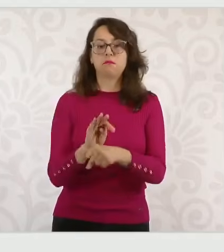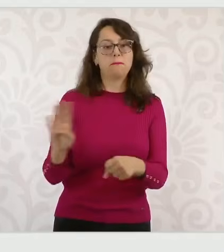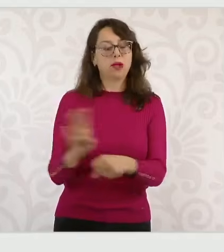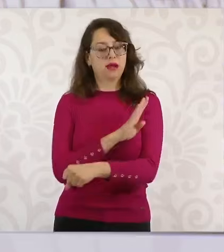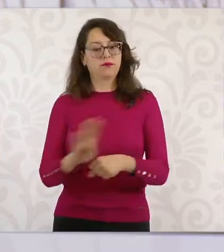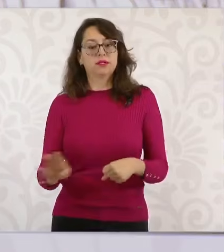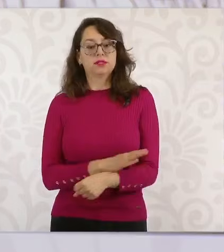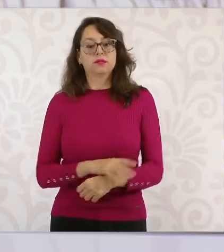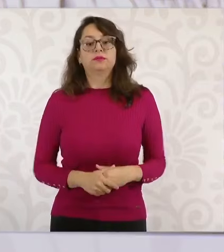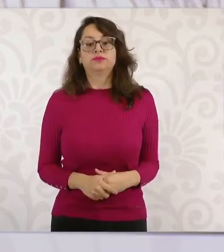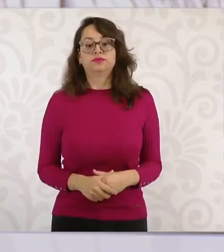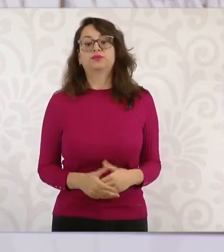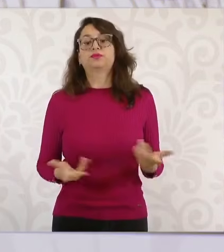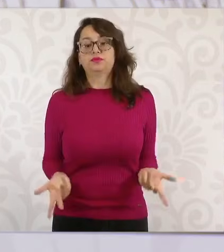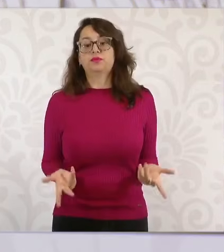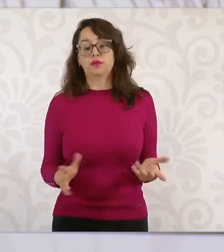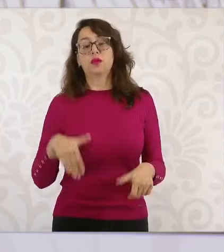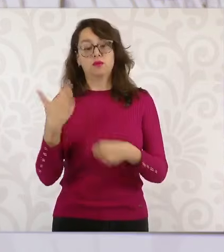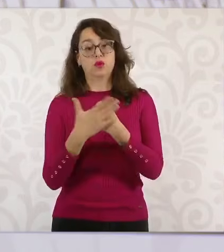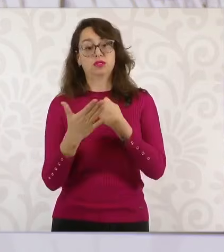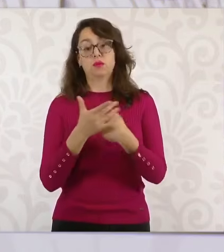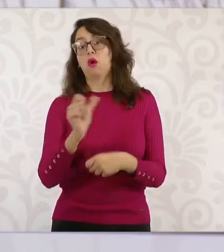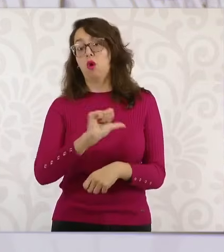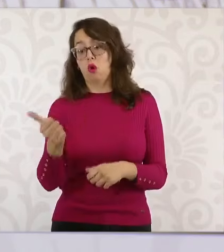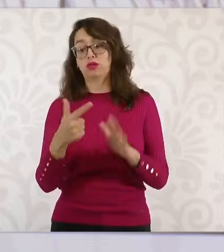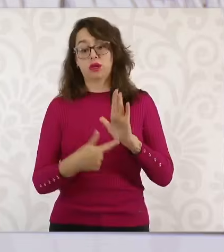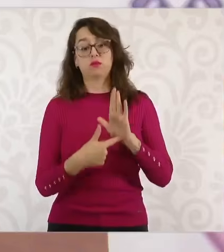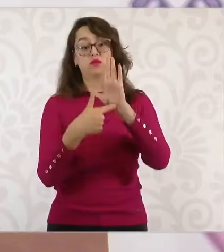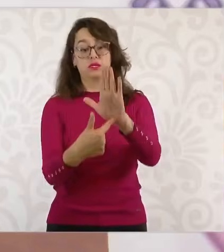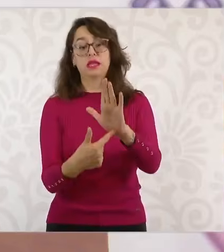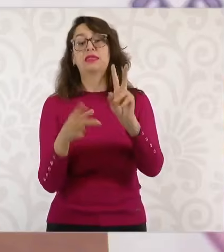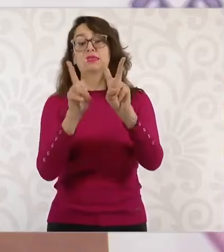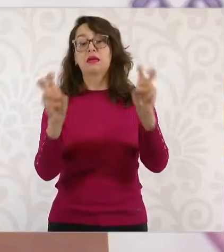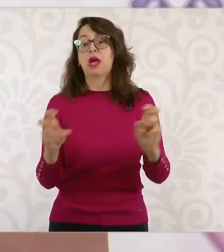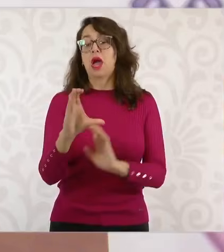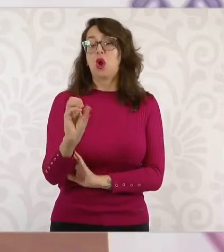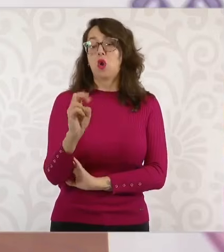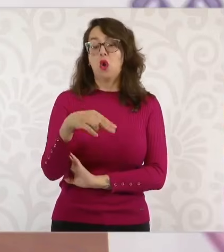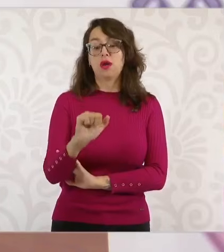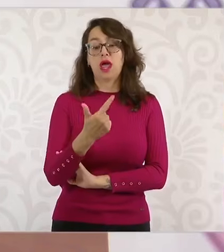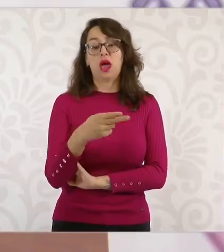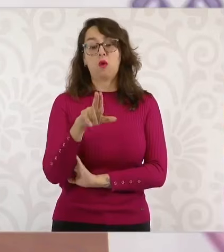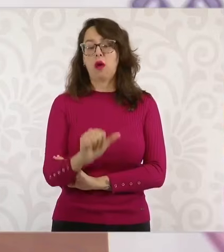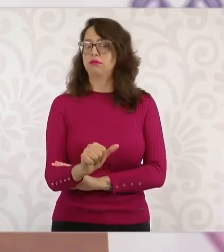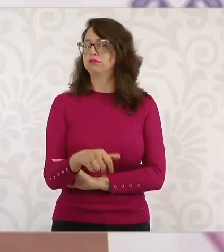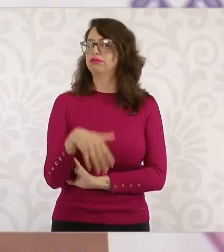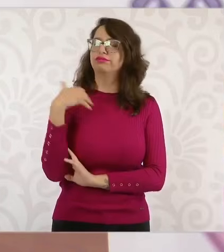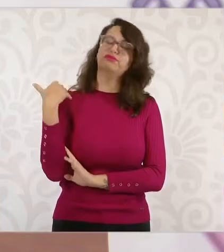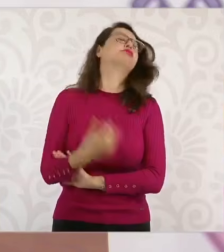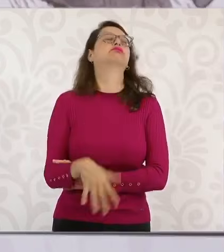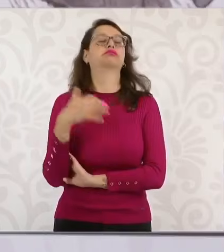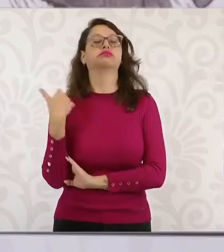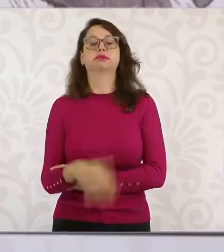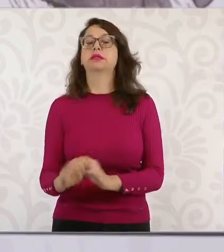muy importante, que ya va a venir con agua a presentarles todo lo que hemos estado encontrando, es la